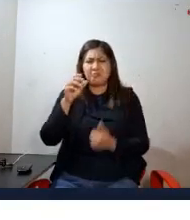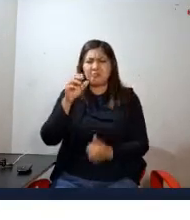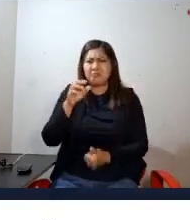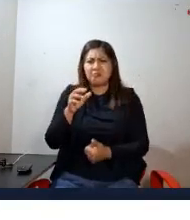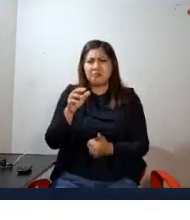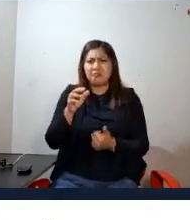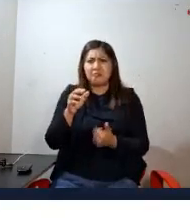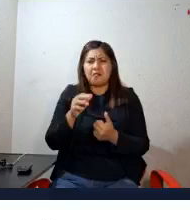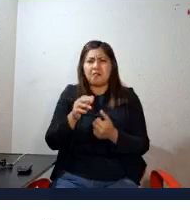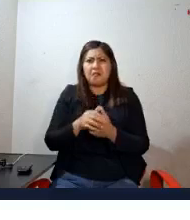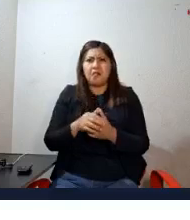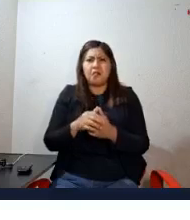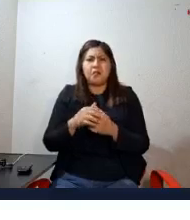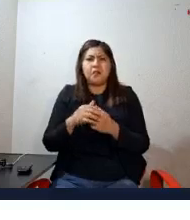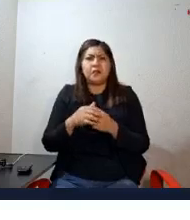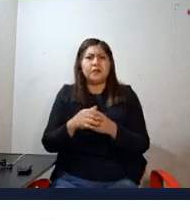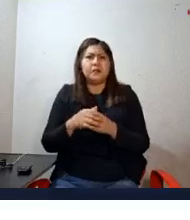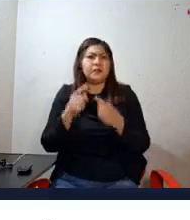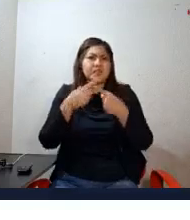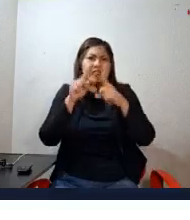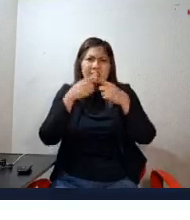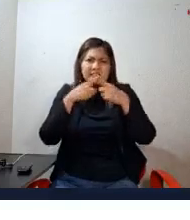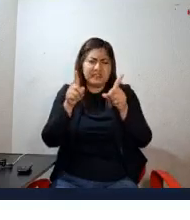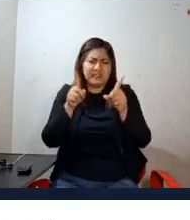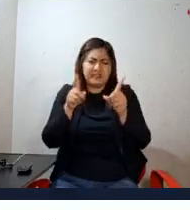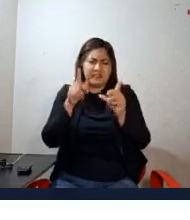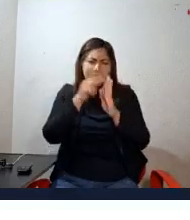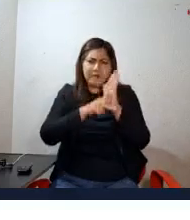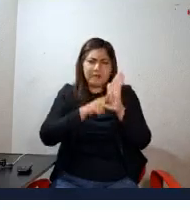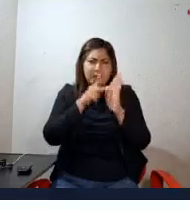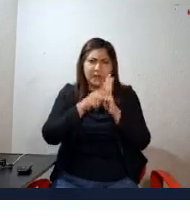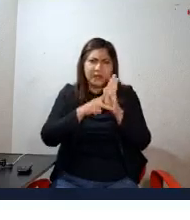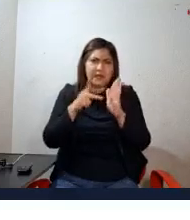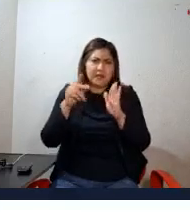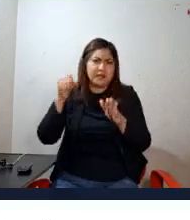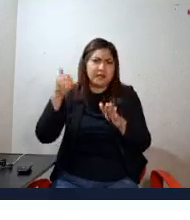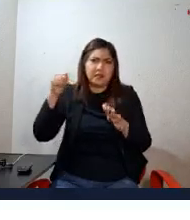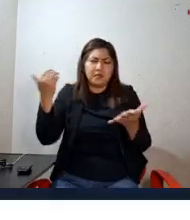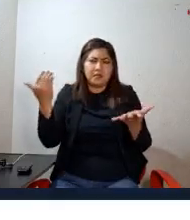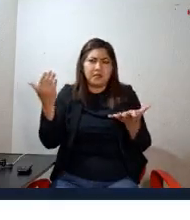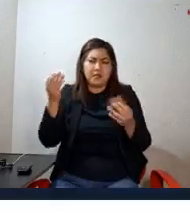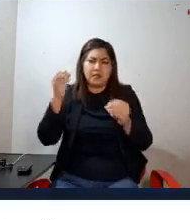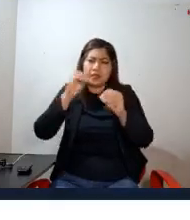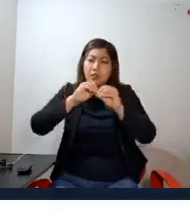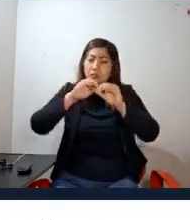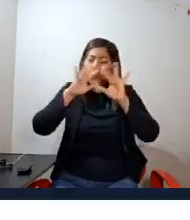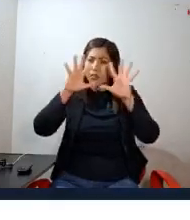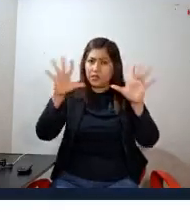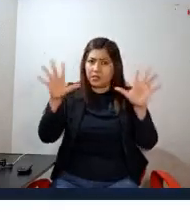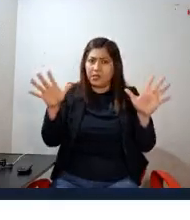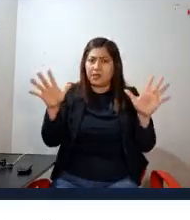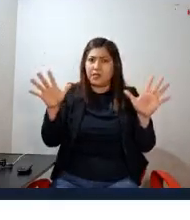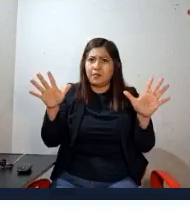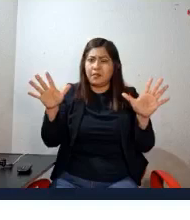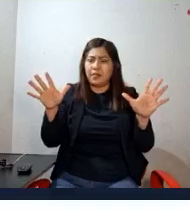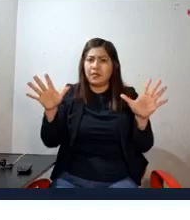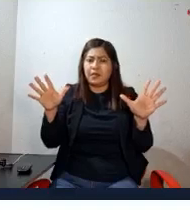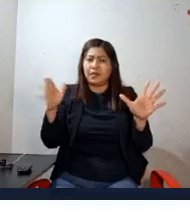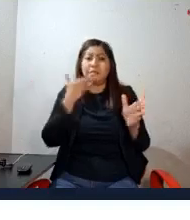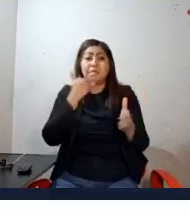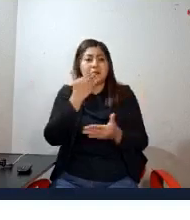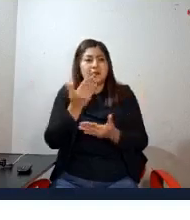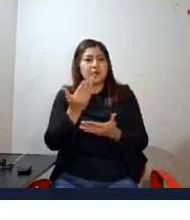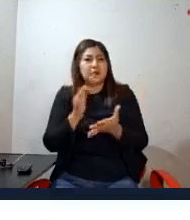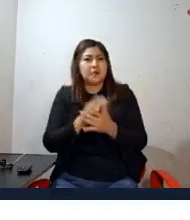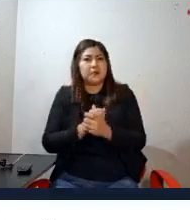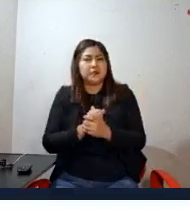podamos escuchar el audio de manera clara y podamos ver las imágenes de la manera más clara posible. Pero sí les suplico